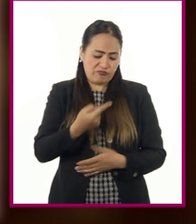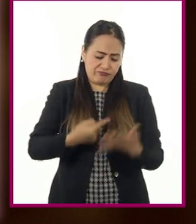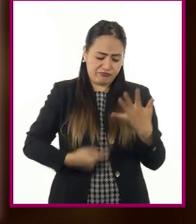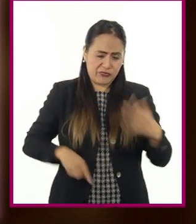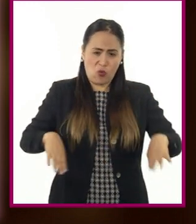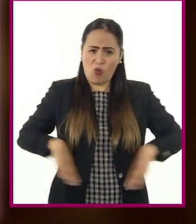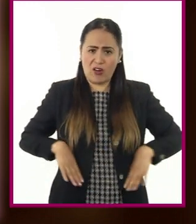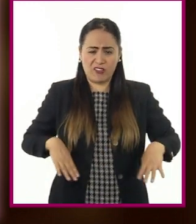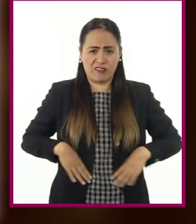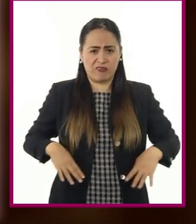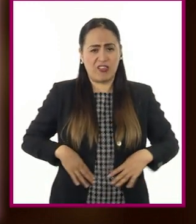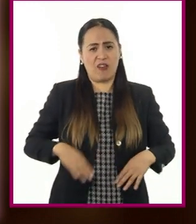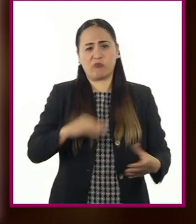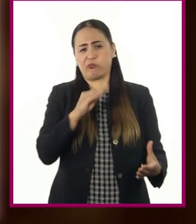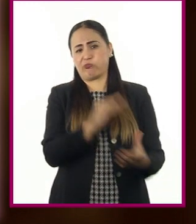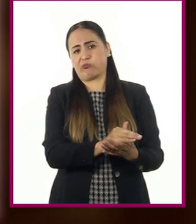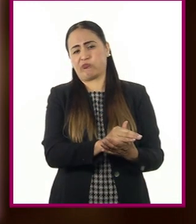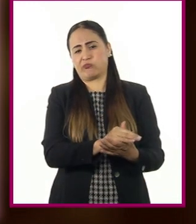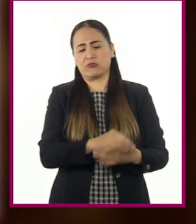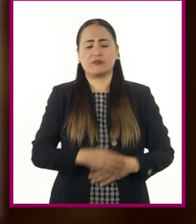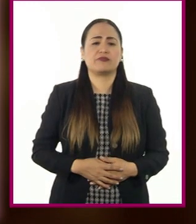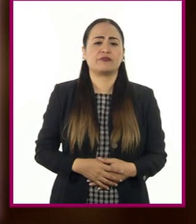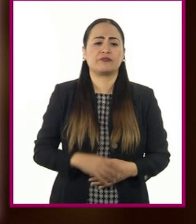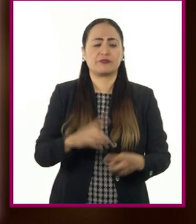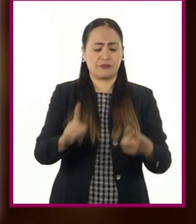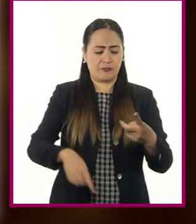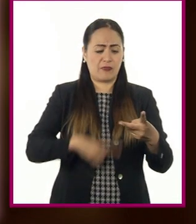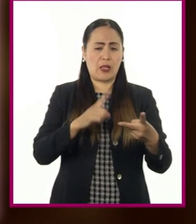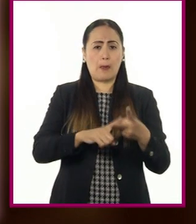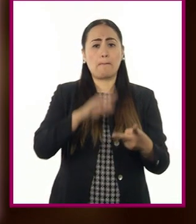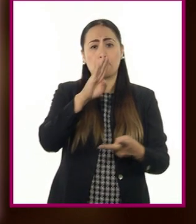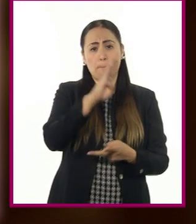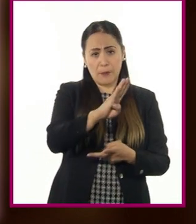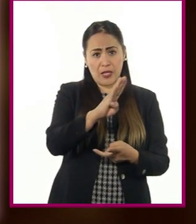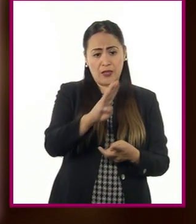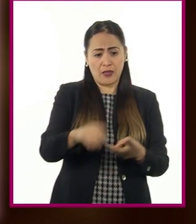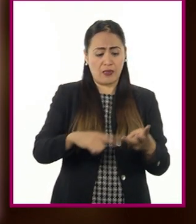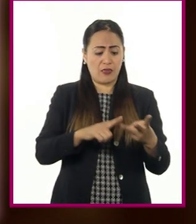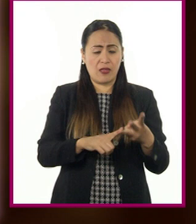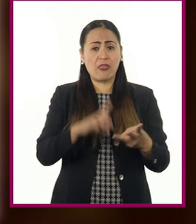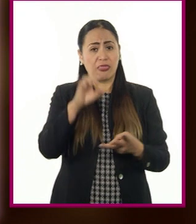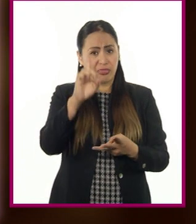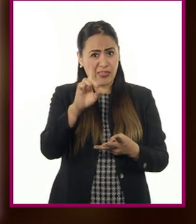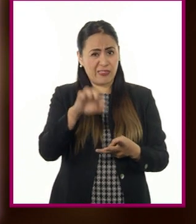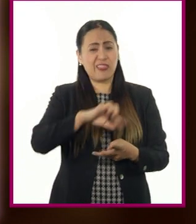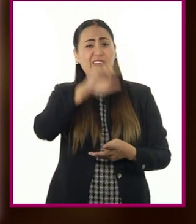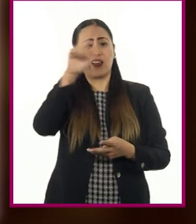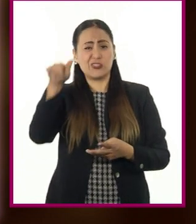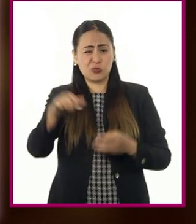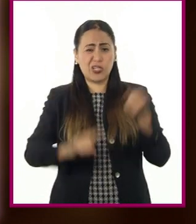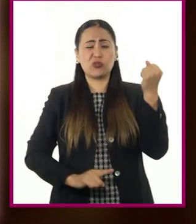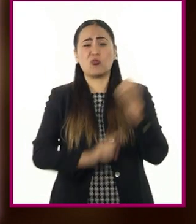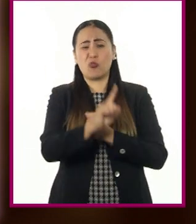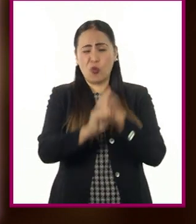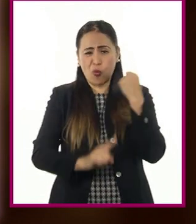esencia como persona. Elegir las opciones B y D puede ser problemático porque te contrapone con personas que